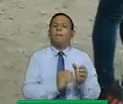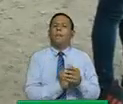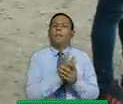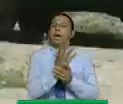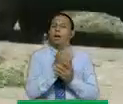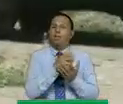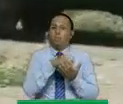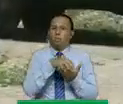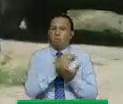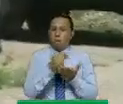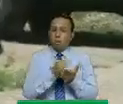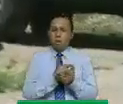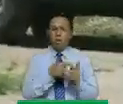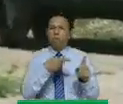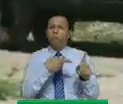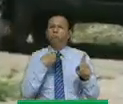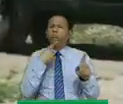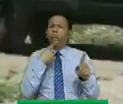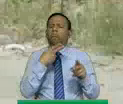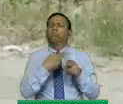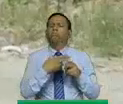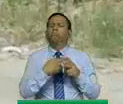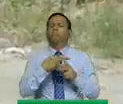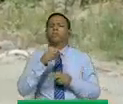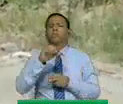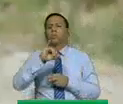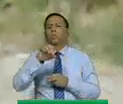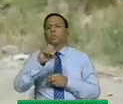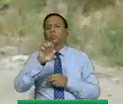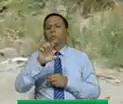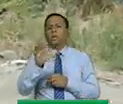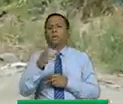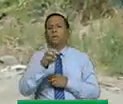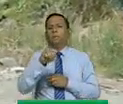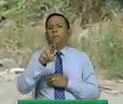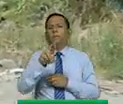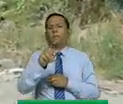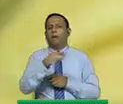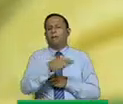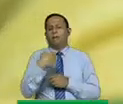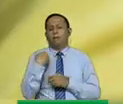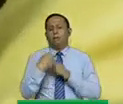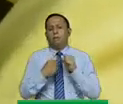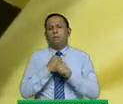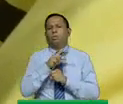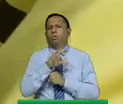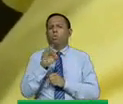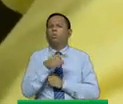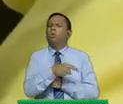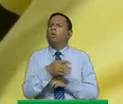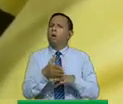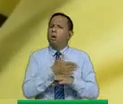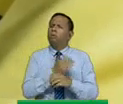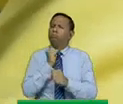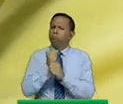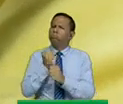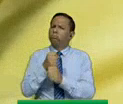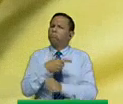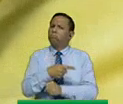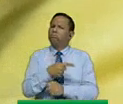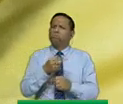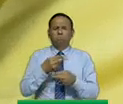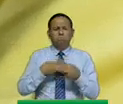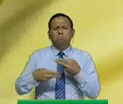El occiso fue identificado como José Luis Mera Quiñones, de 39 años. Trabajaba él en el